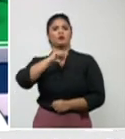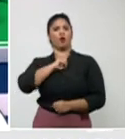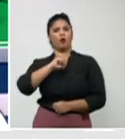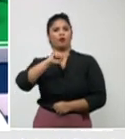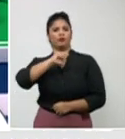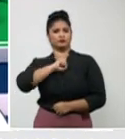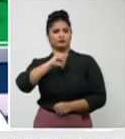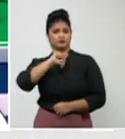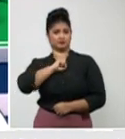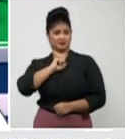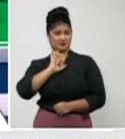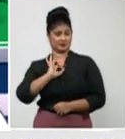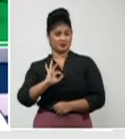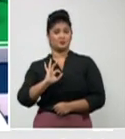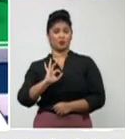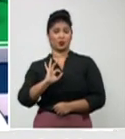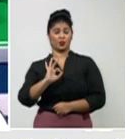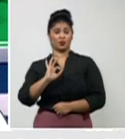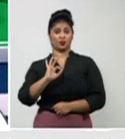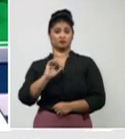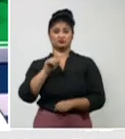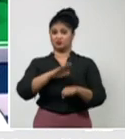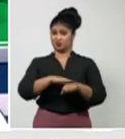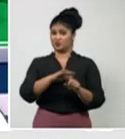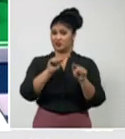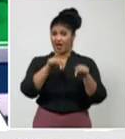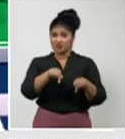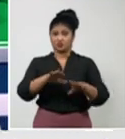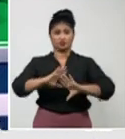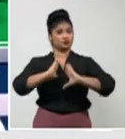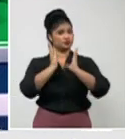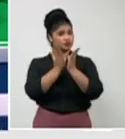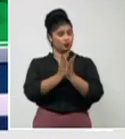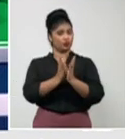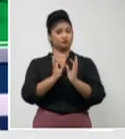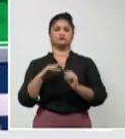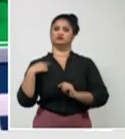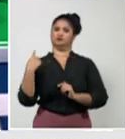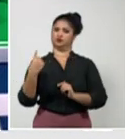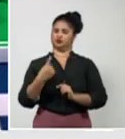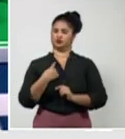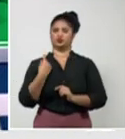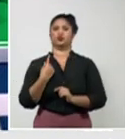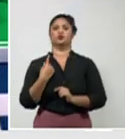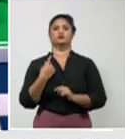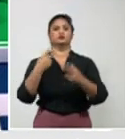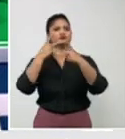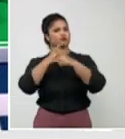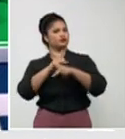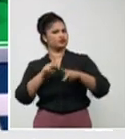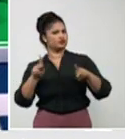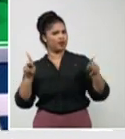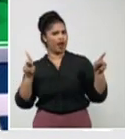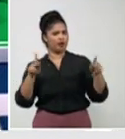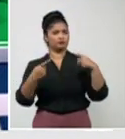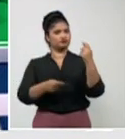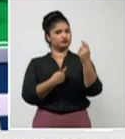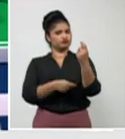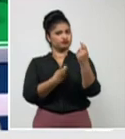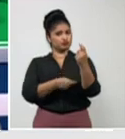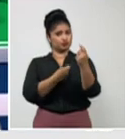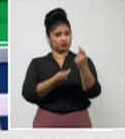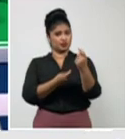respiratorio, pues a pesar del esfuerzo de los especialistas de terapia intensiva, hace una